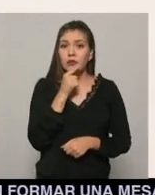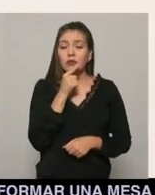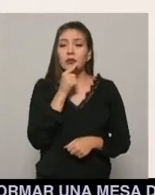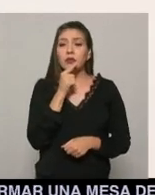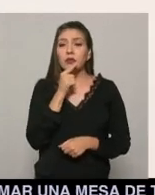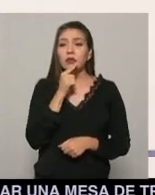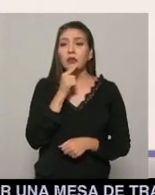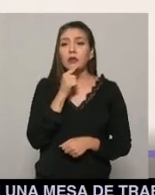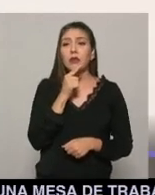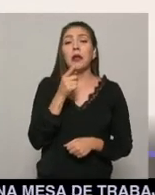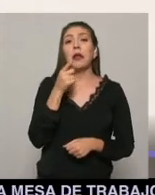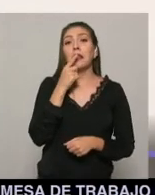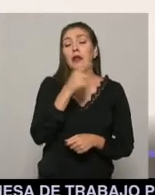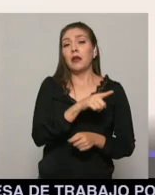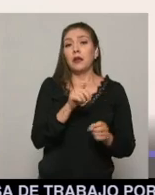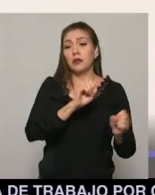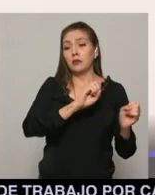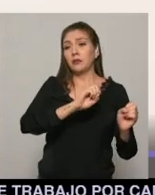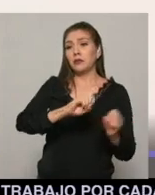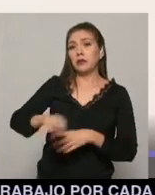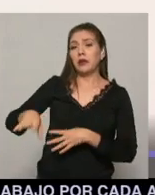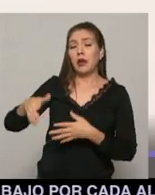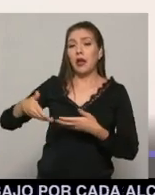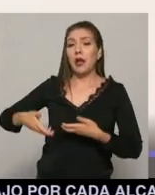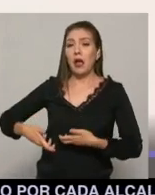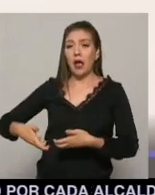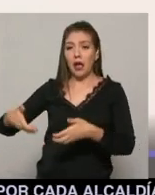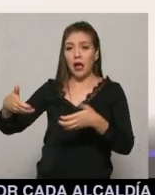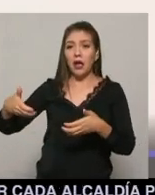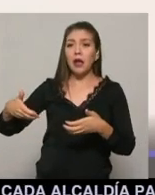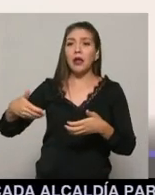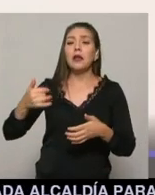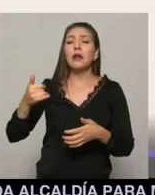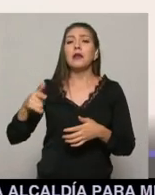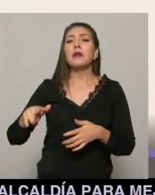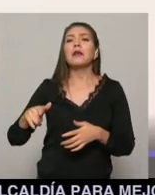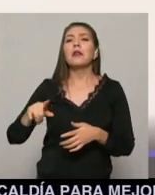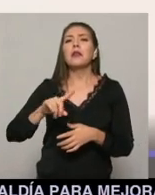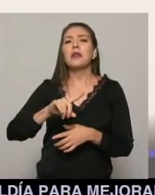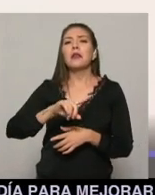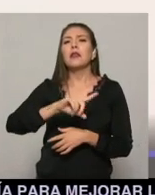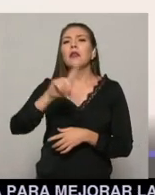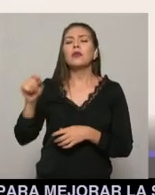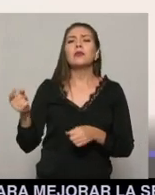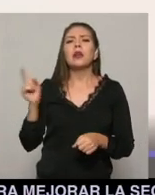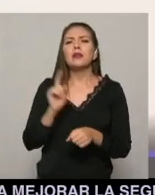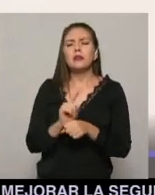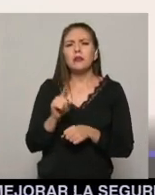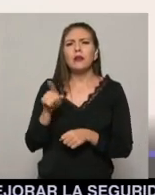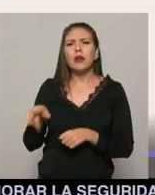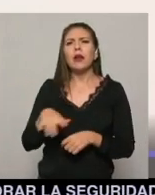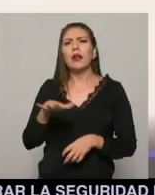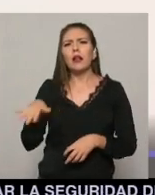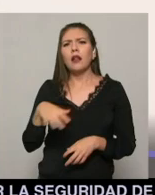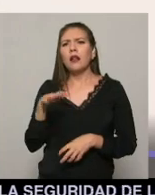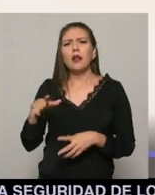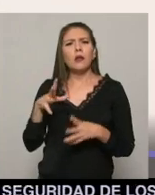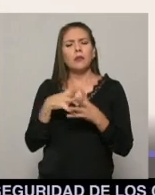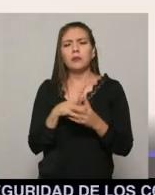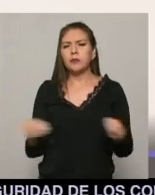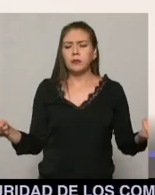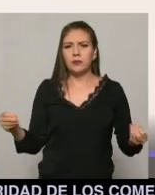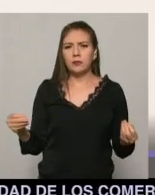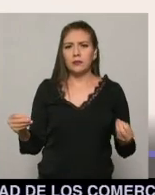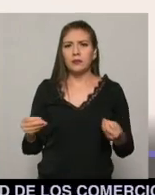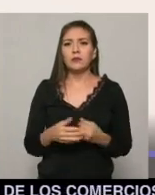dicen ellos que lo sueltan, lo arrojan o lo tiran en la calle y durante varios días se encontró en calidad de desaparecido. Esa actitud